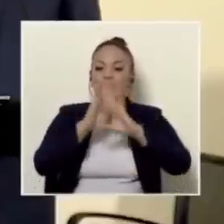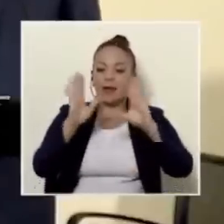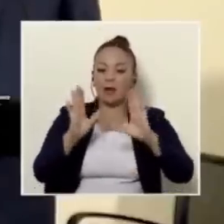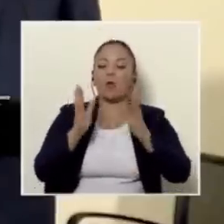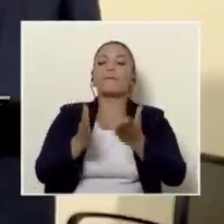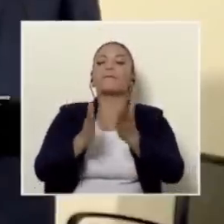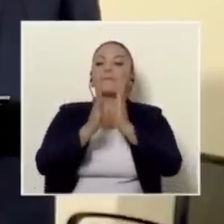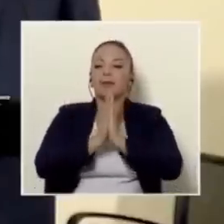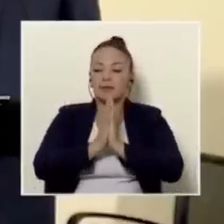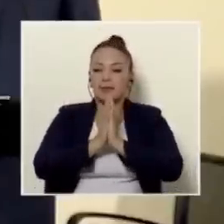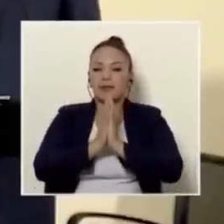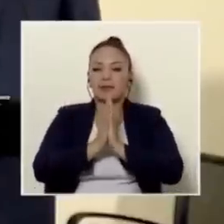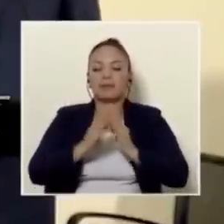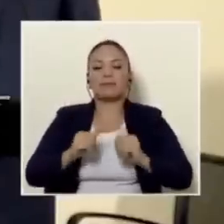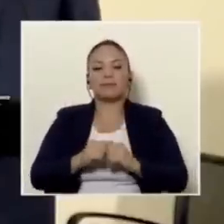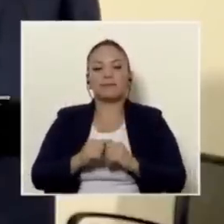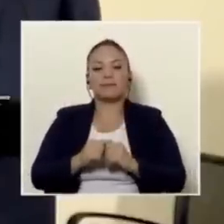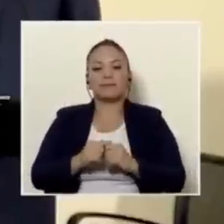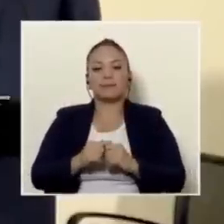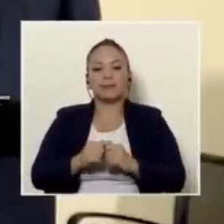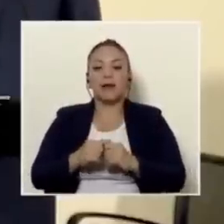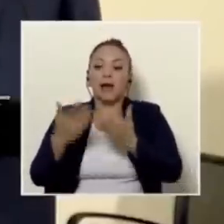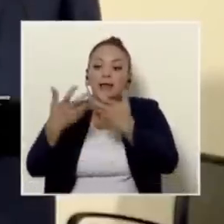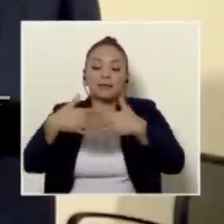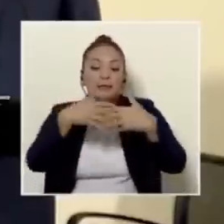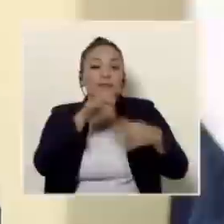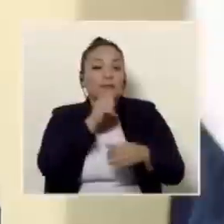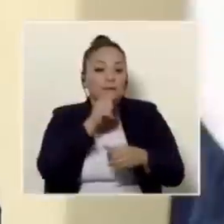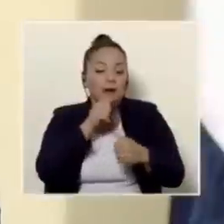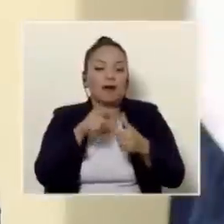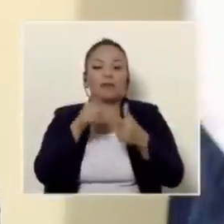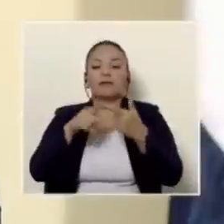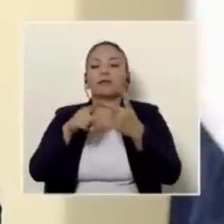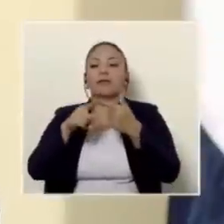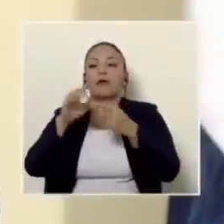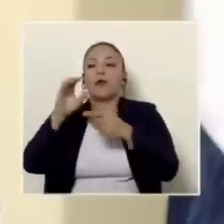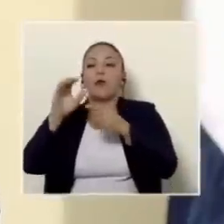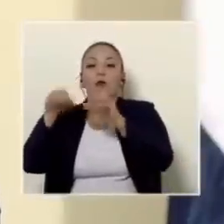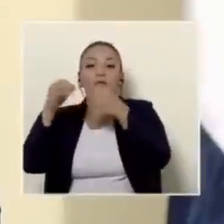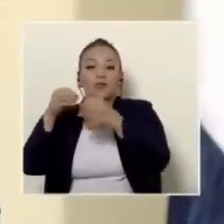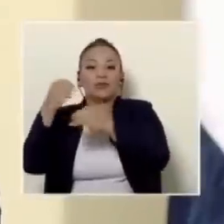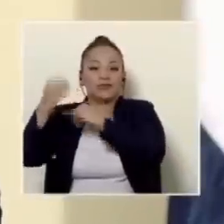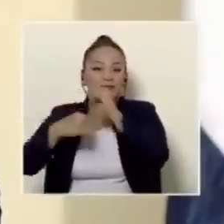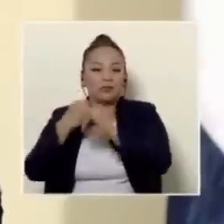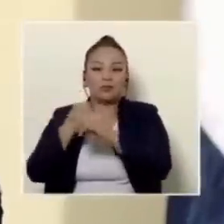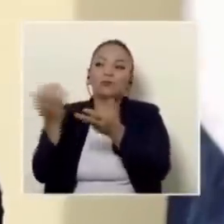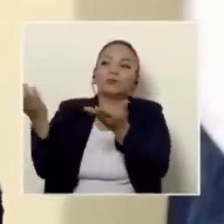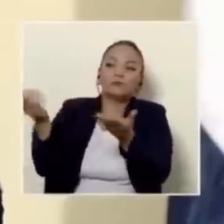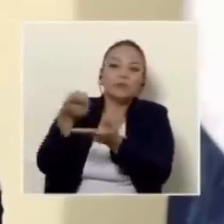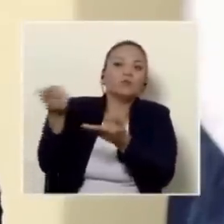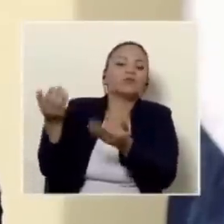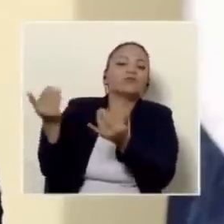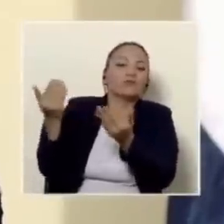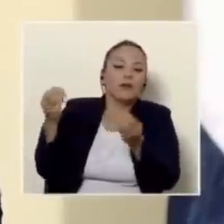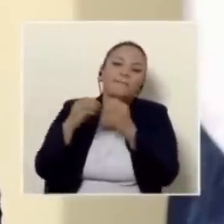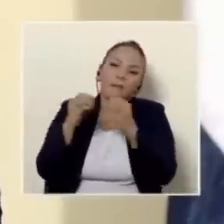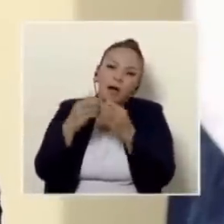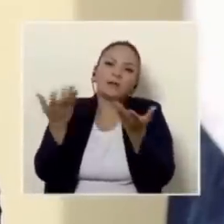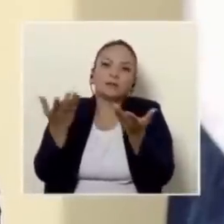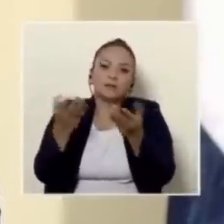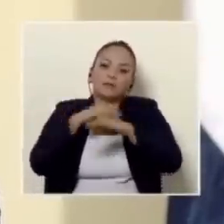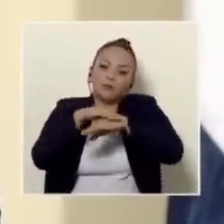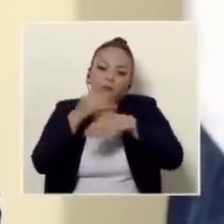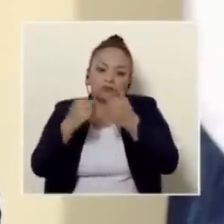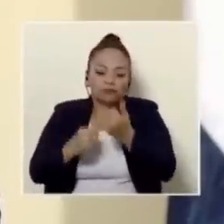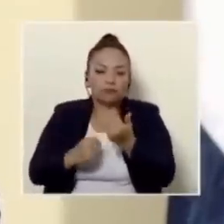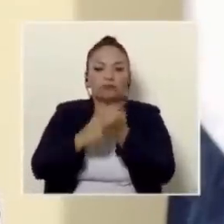supuesto, pedirle a las instancias privadas y a los organismos internacionales un pronunciamiento más a